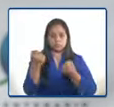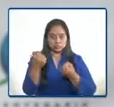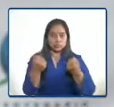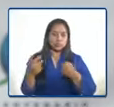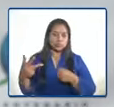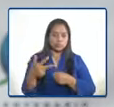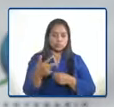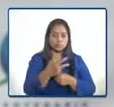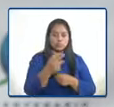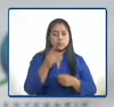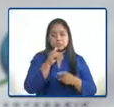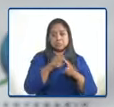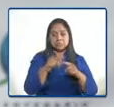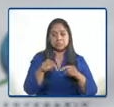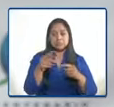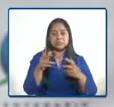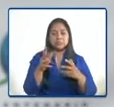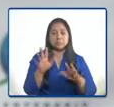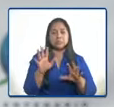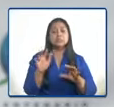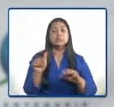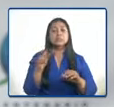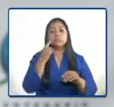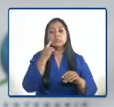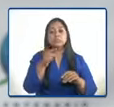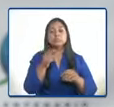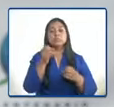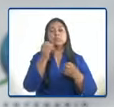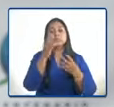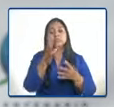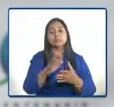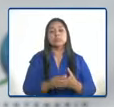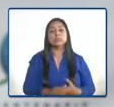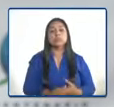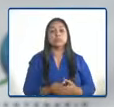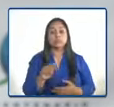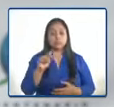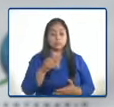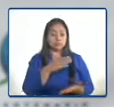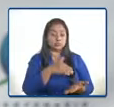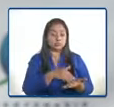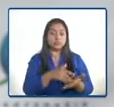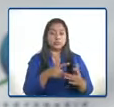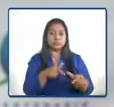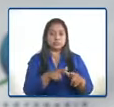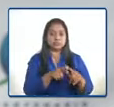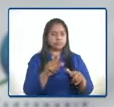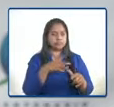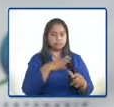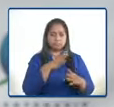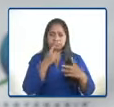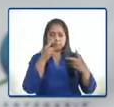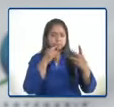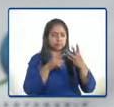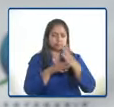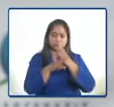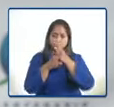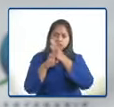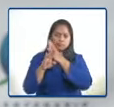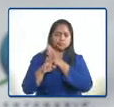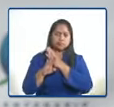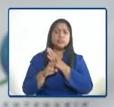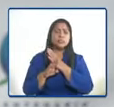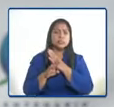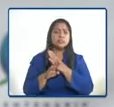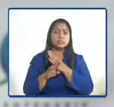terrestre, y estamos contándoles que en esos centros tenemos todos los protocolos, todas las instituciones